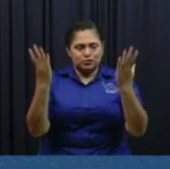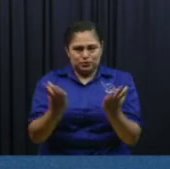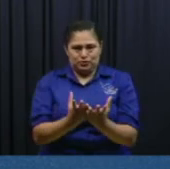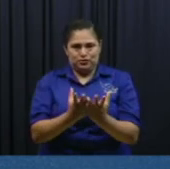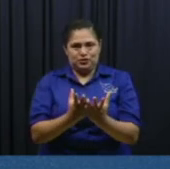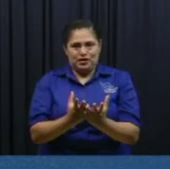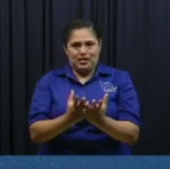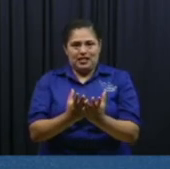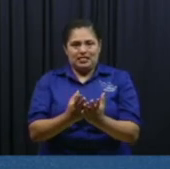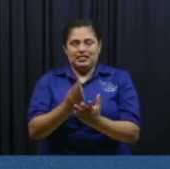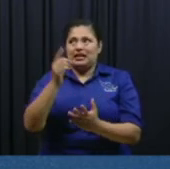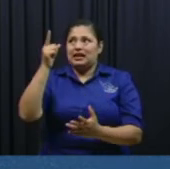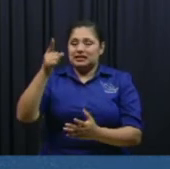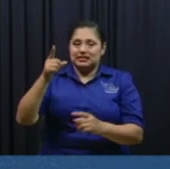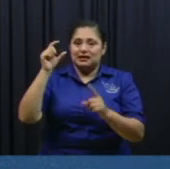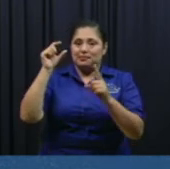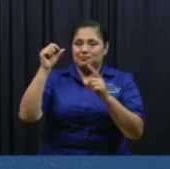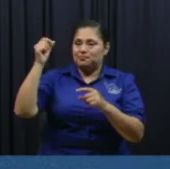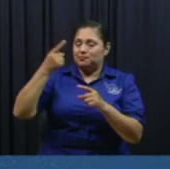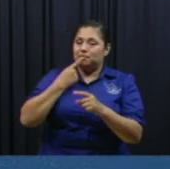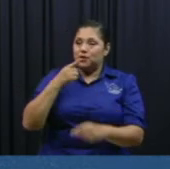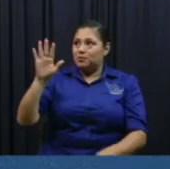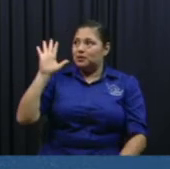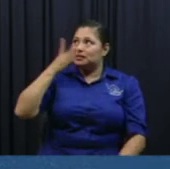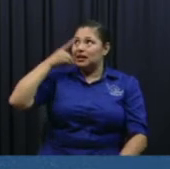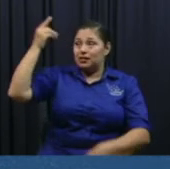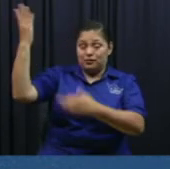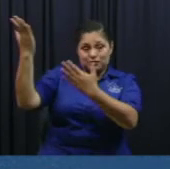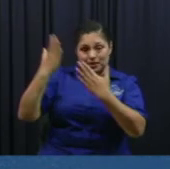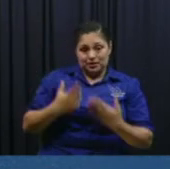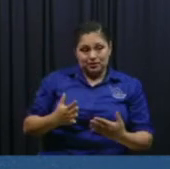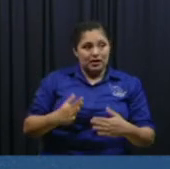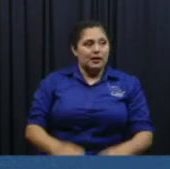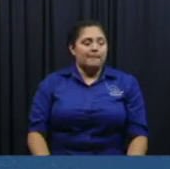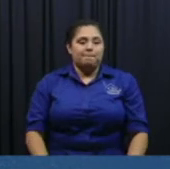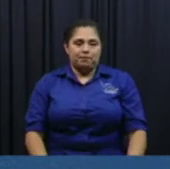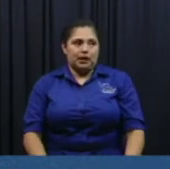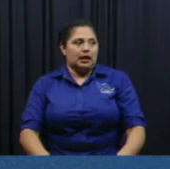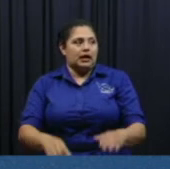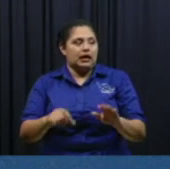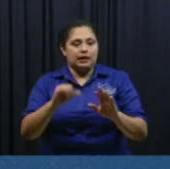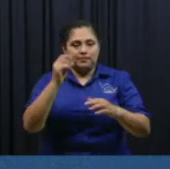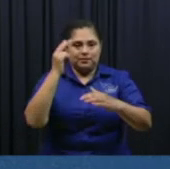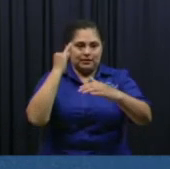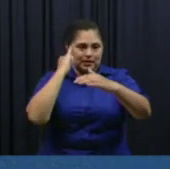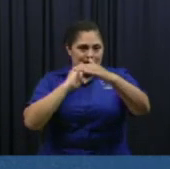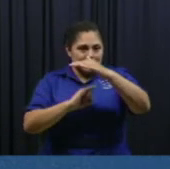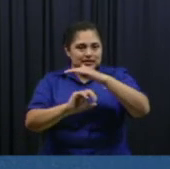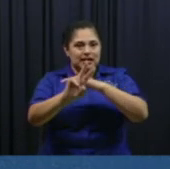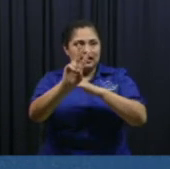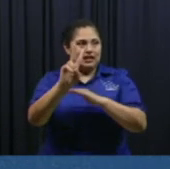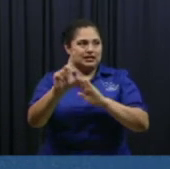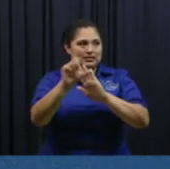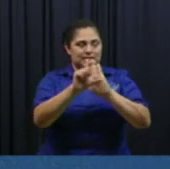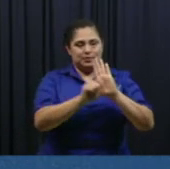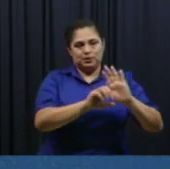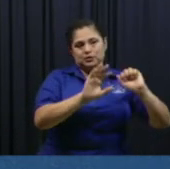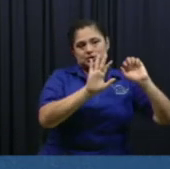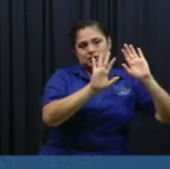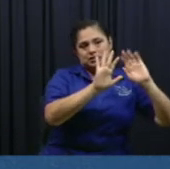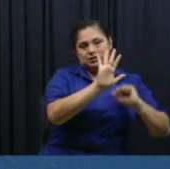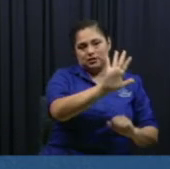de los versículos él describe Esto entonces te deleitarás en el señor y yo